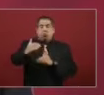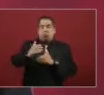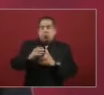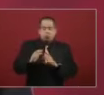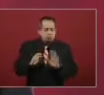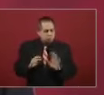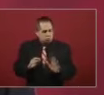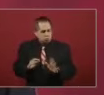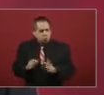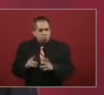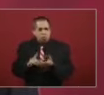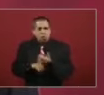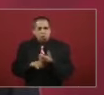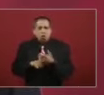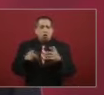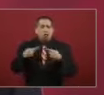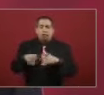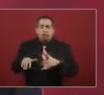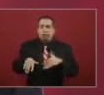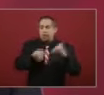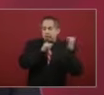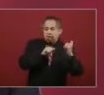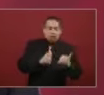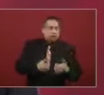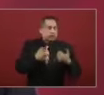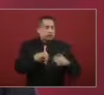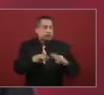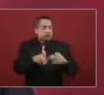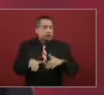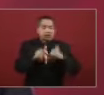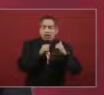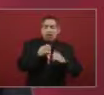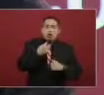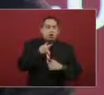se ahuyente la inversión, que